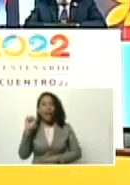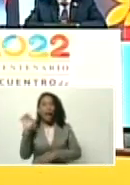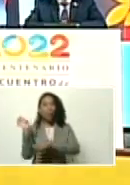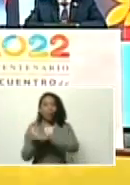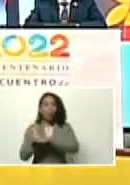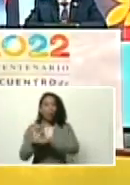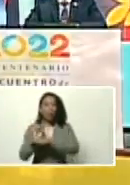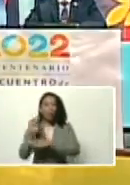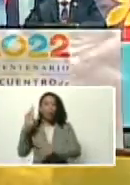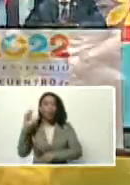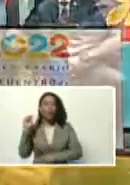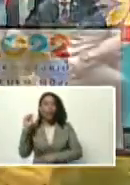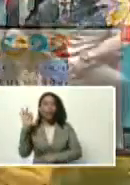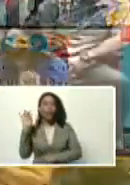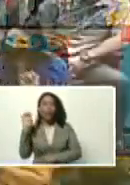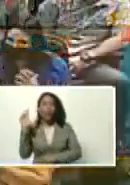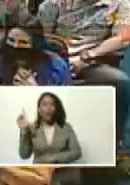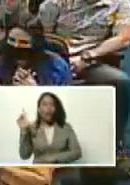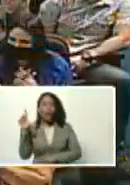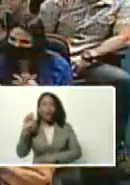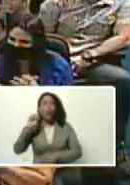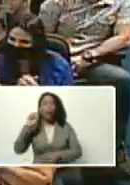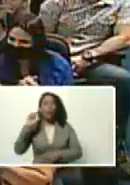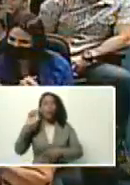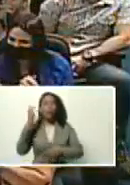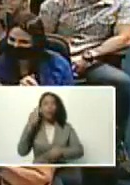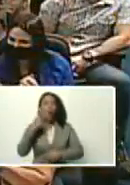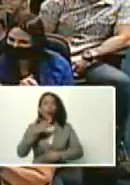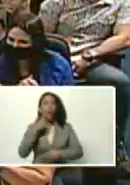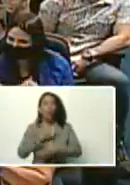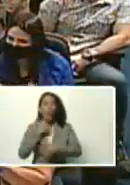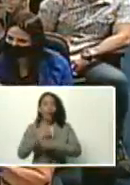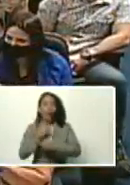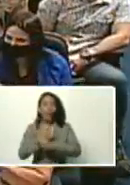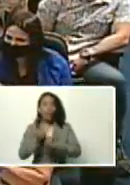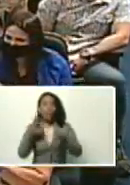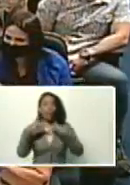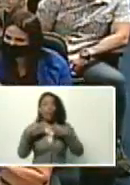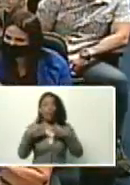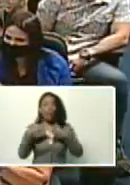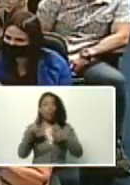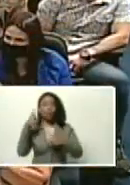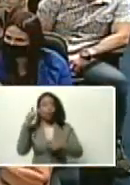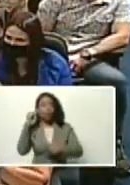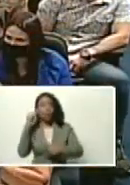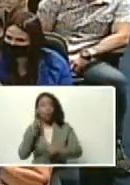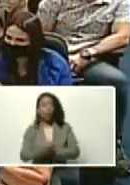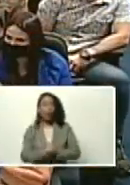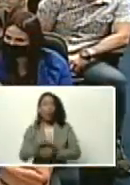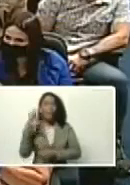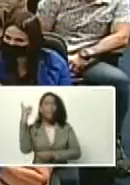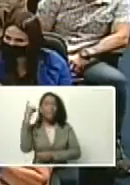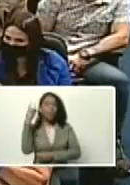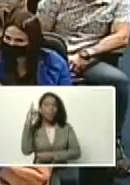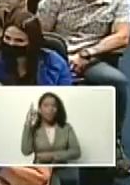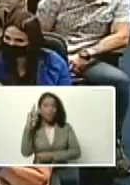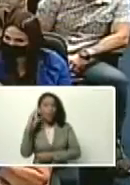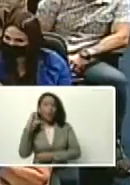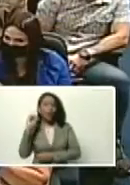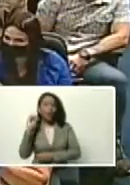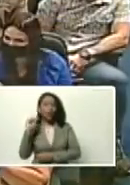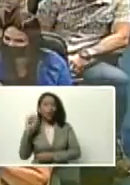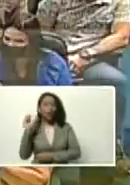Cuevas, Guatemala, Senena Aguilar, Panamá, Consuelo Durán, Bolivia,